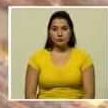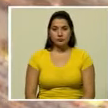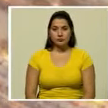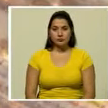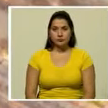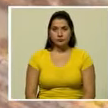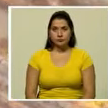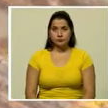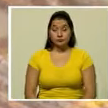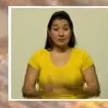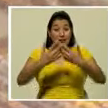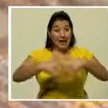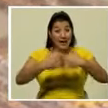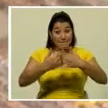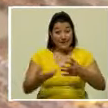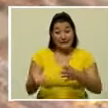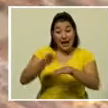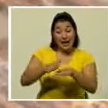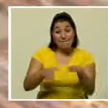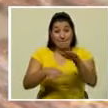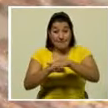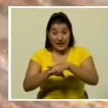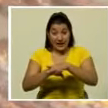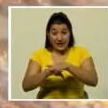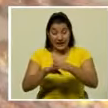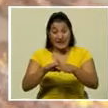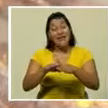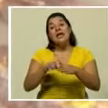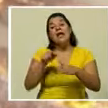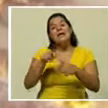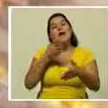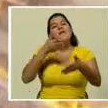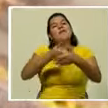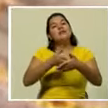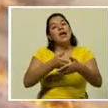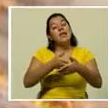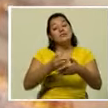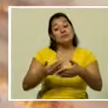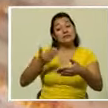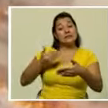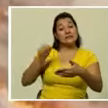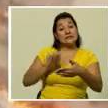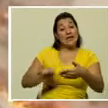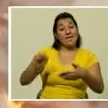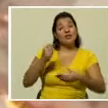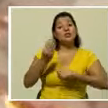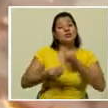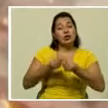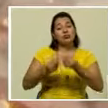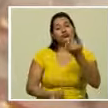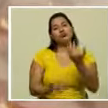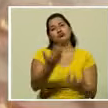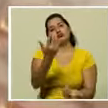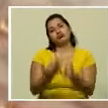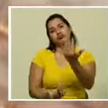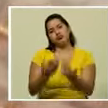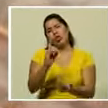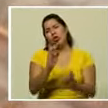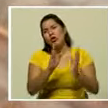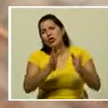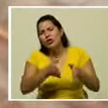Representantes de Empaque Santa Ana, empresa que se vio afectada por un incendio el pasado sábado en el Collal de Alajuela, afirman que, a pesar